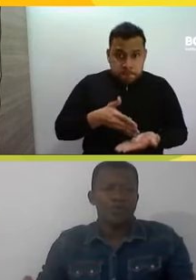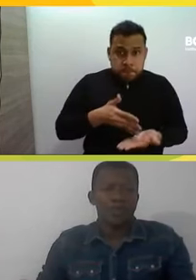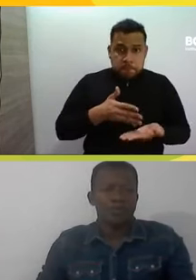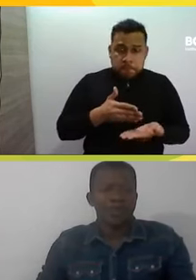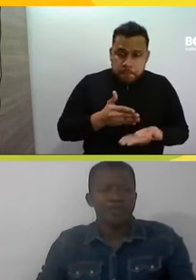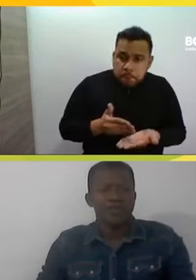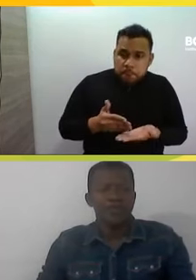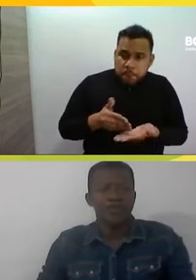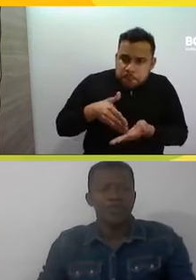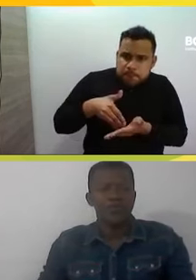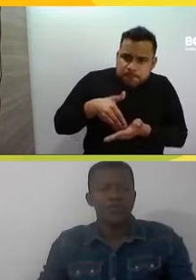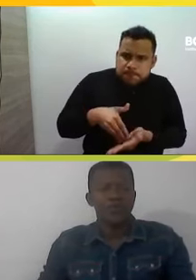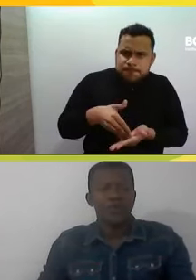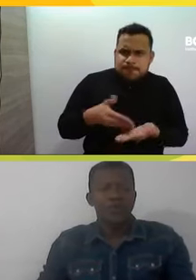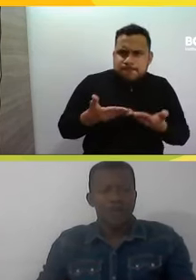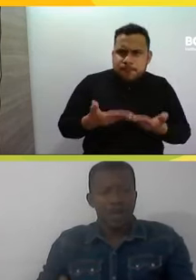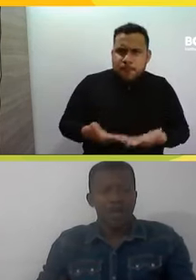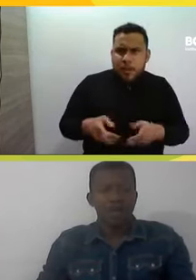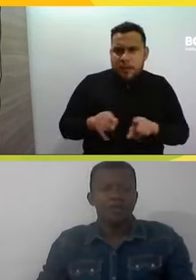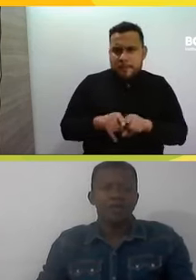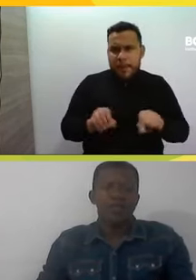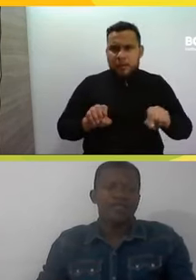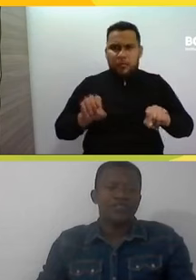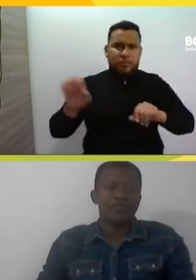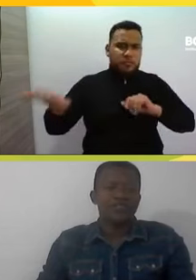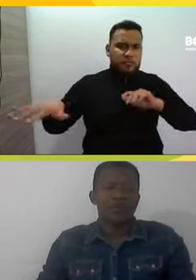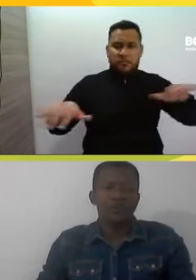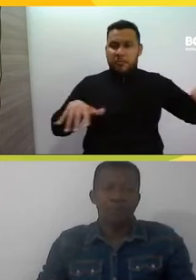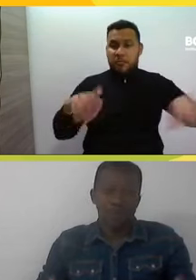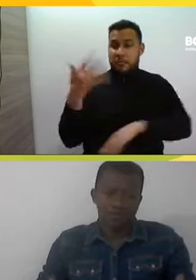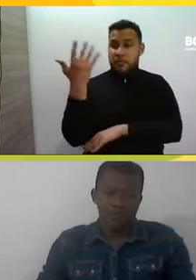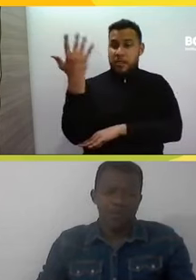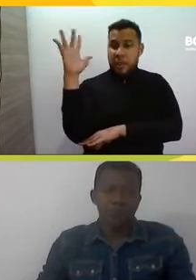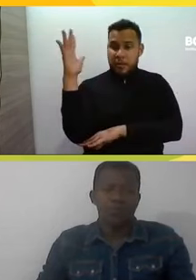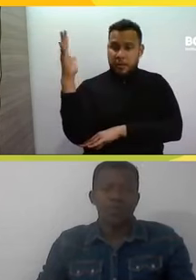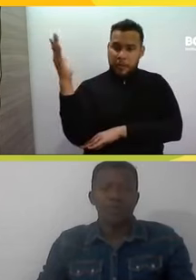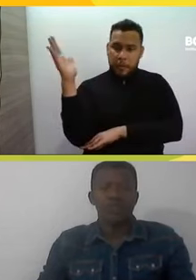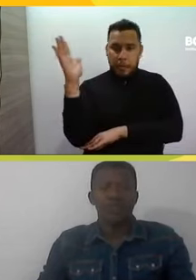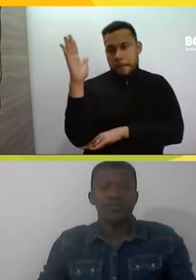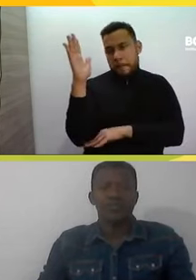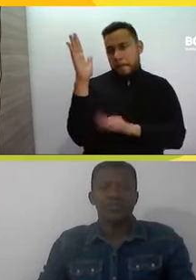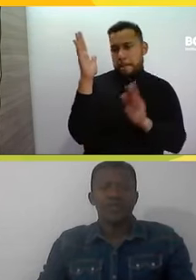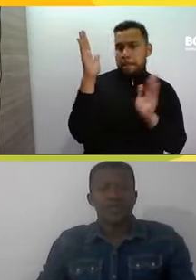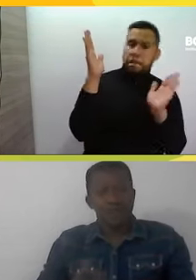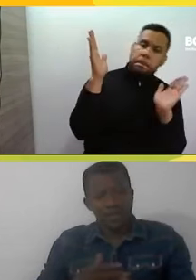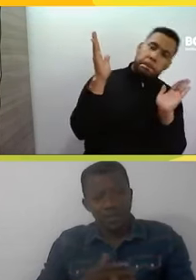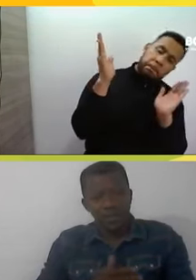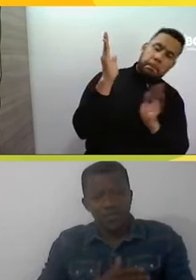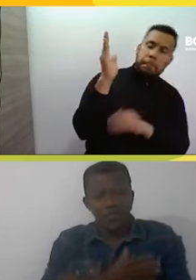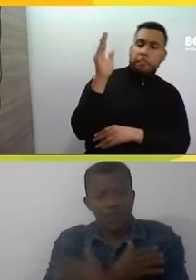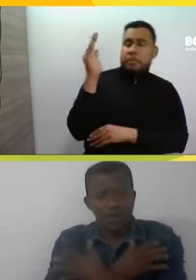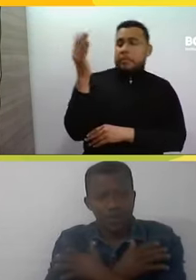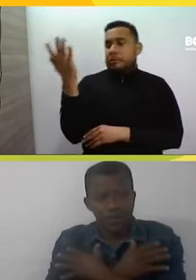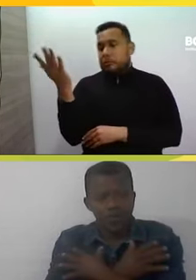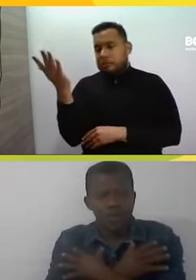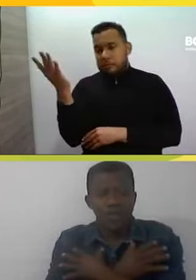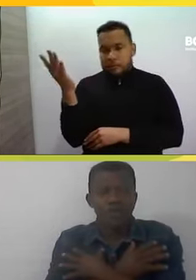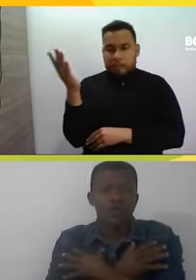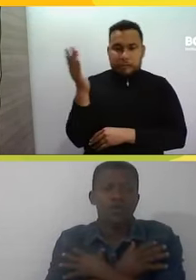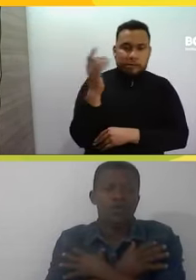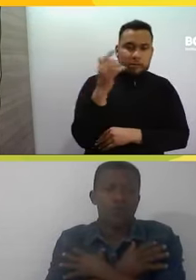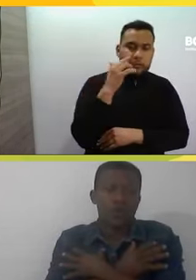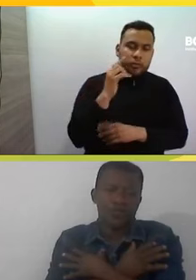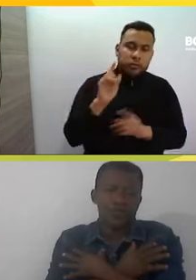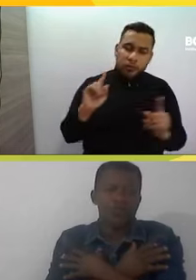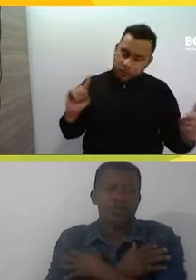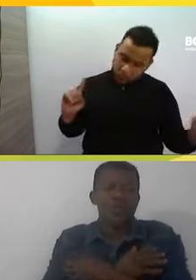hermanos repartidos, de árboles sin sombras en los bordes, regreso a reunir